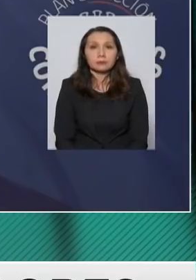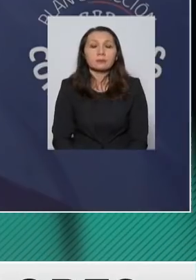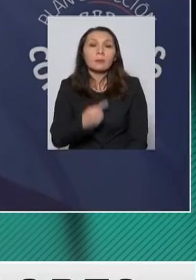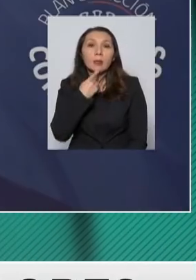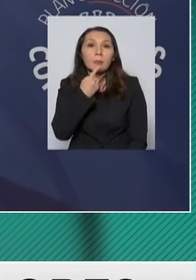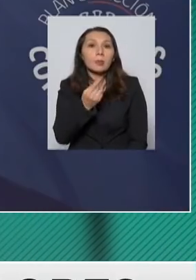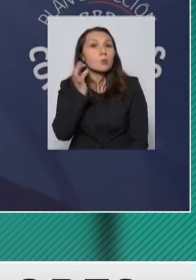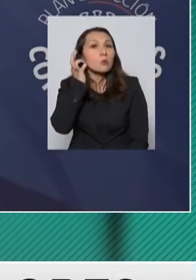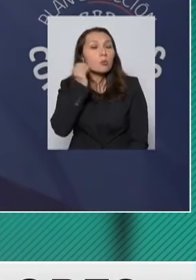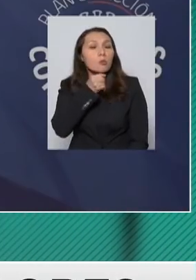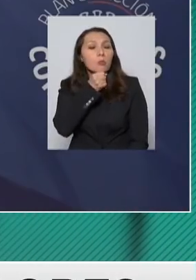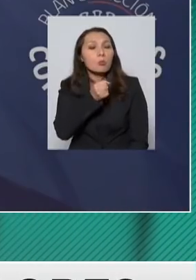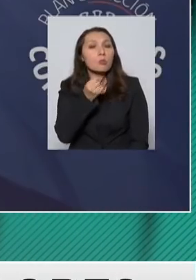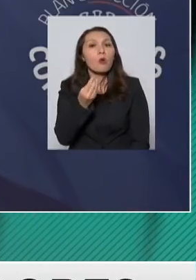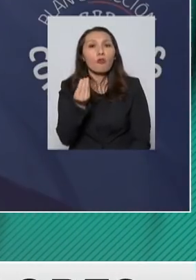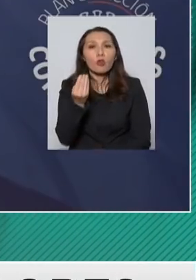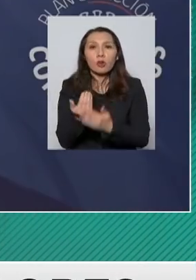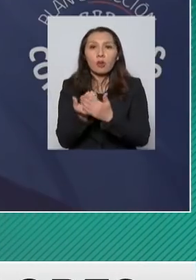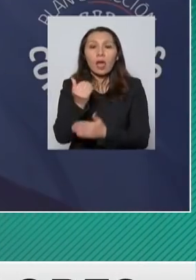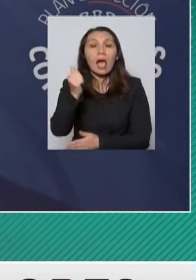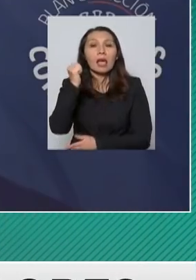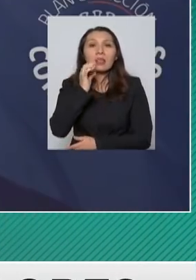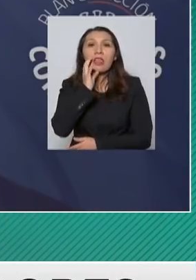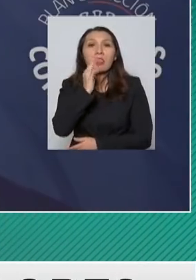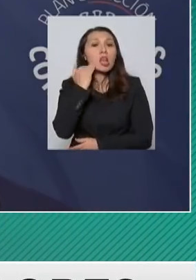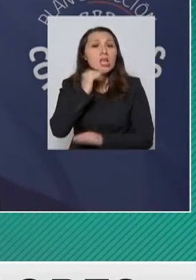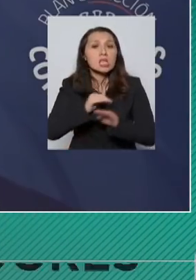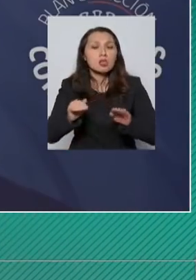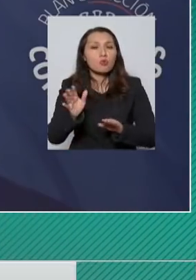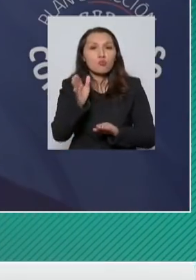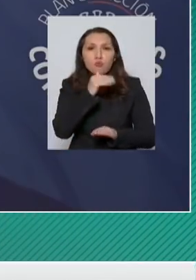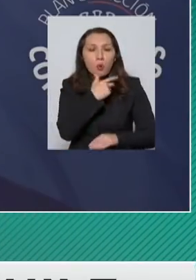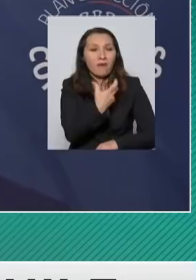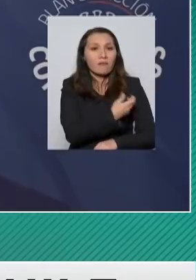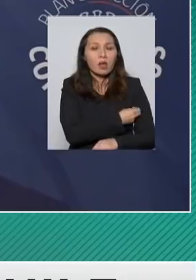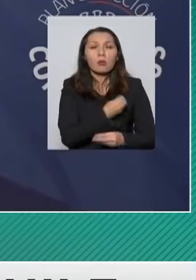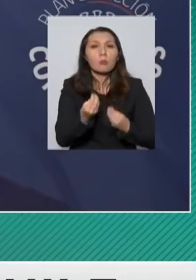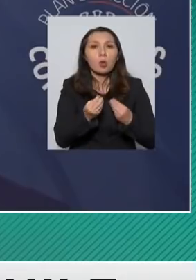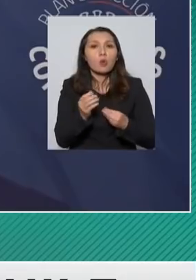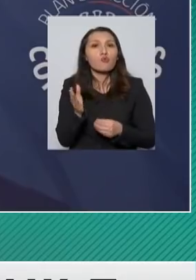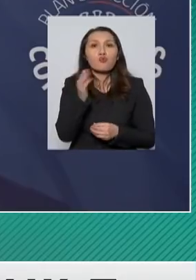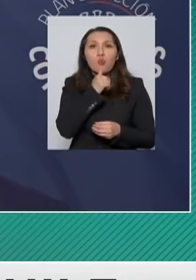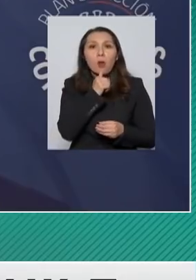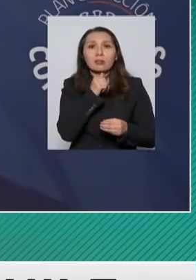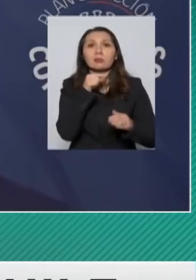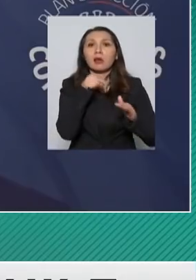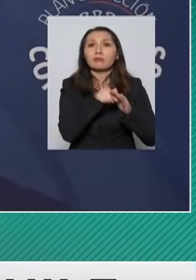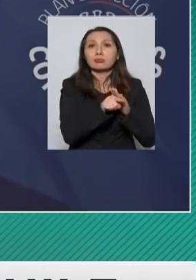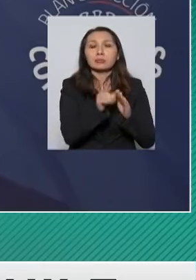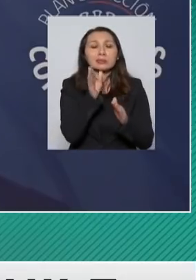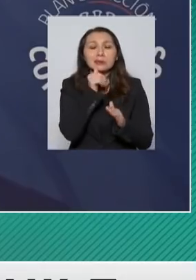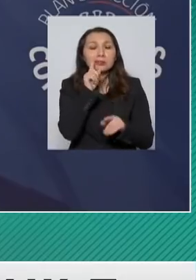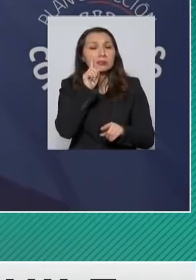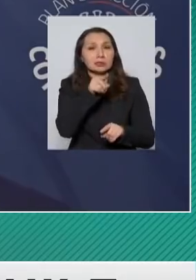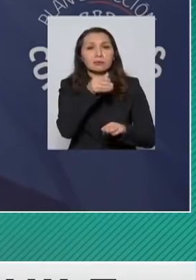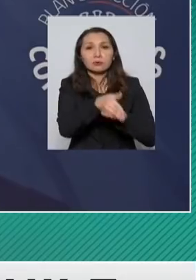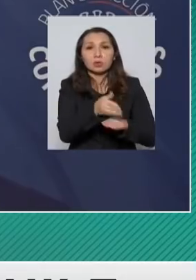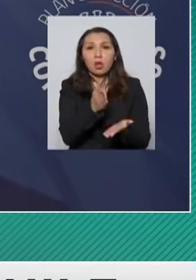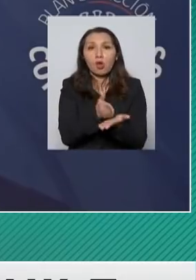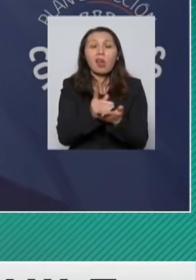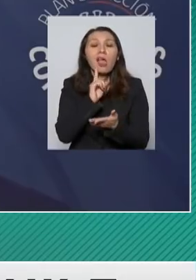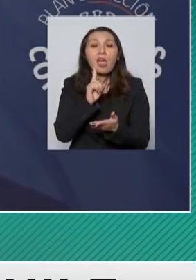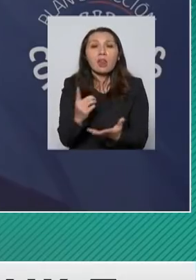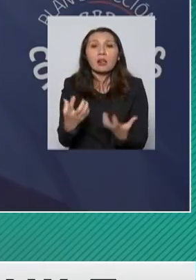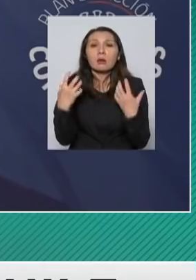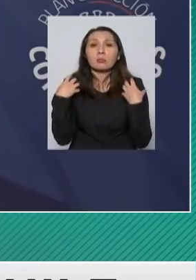Ministro, buenos días. Ayer usted decía que los niños no estaban vacunados por no estar en los colegios. ¿De quién es la